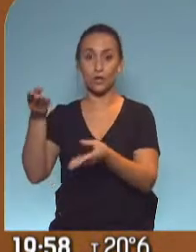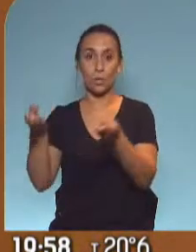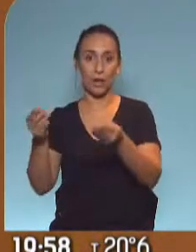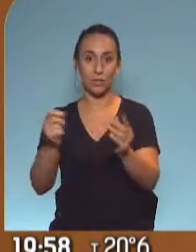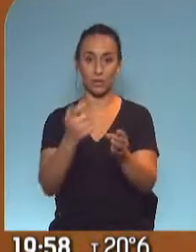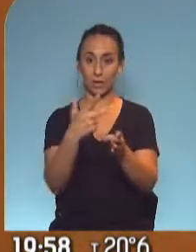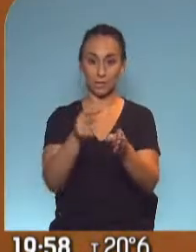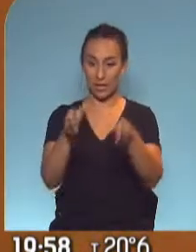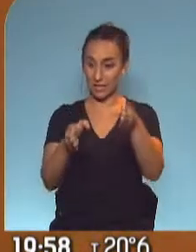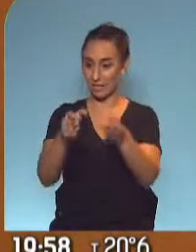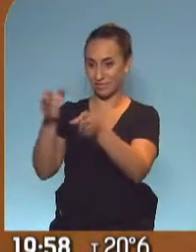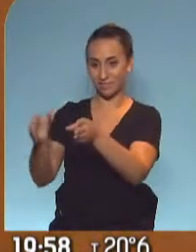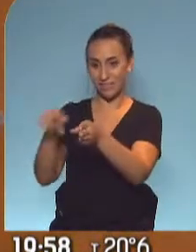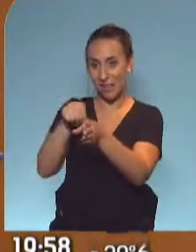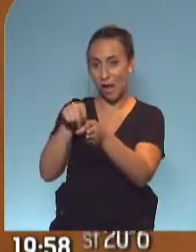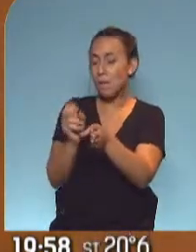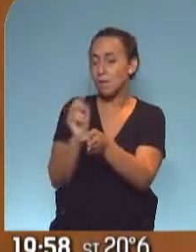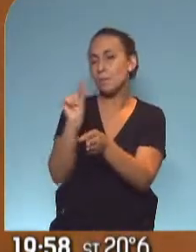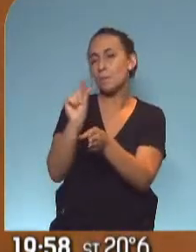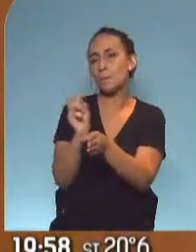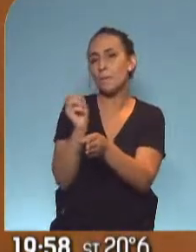una leve mejora, no podemos tampoco...